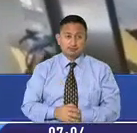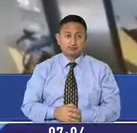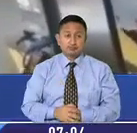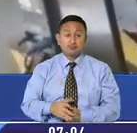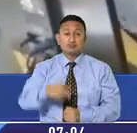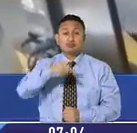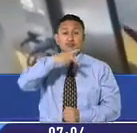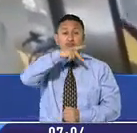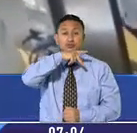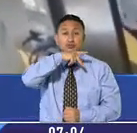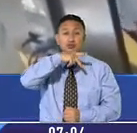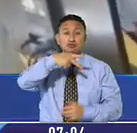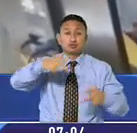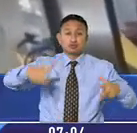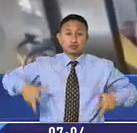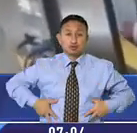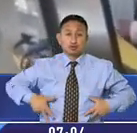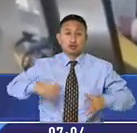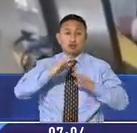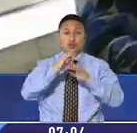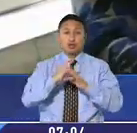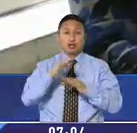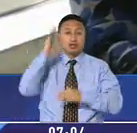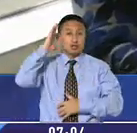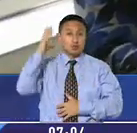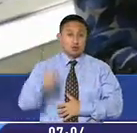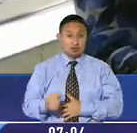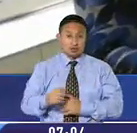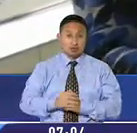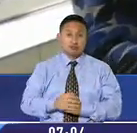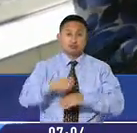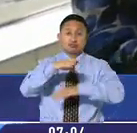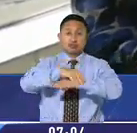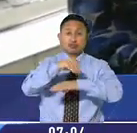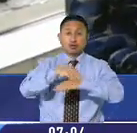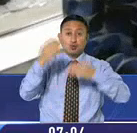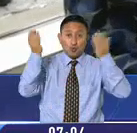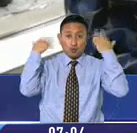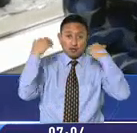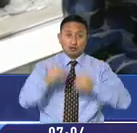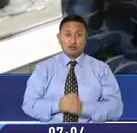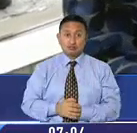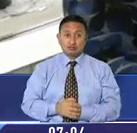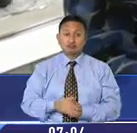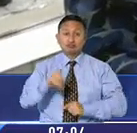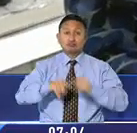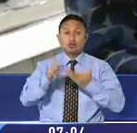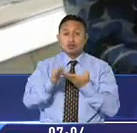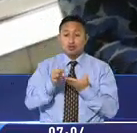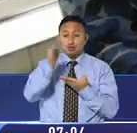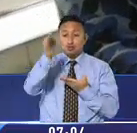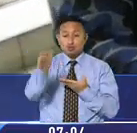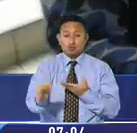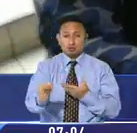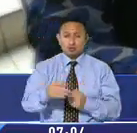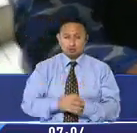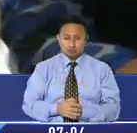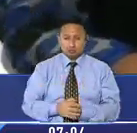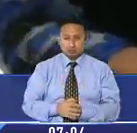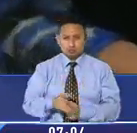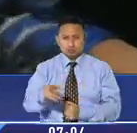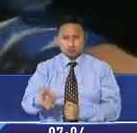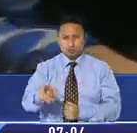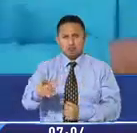son Puerto Viejo, Chone, Guaranda, Cuenca, Pueblo Viejo, Quevedo y Guayaquil. En algunos cantones se detectó que